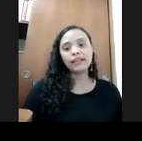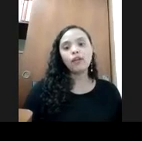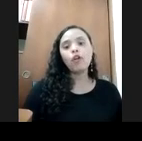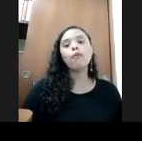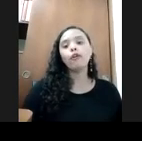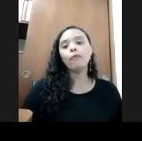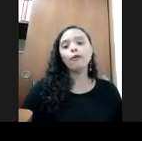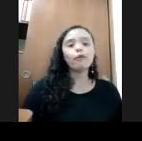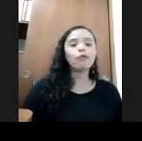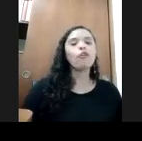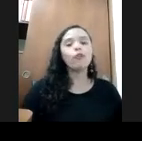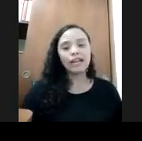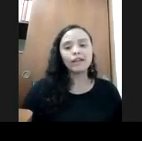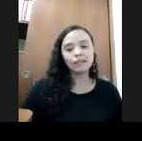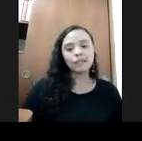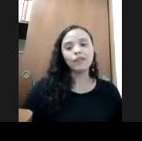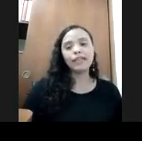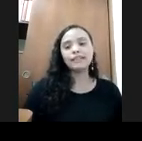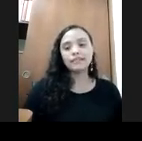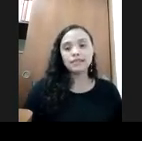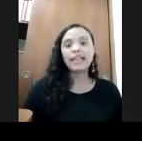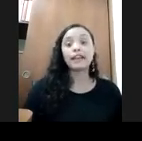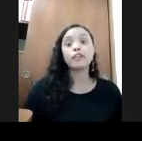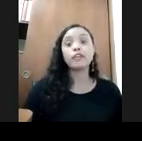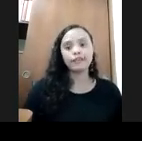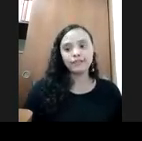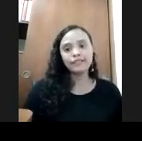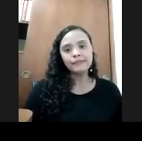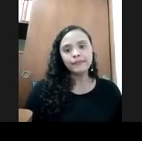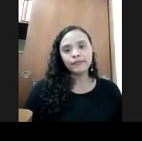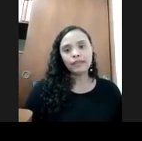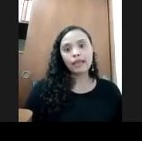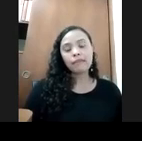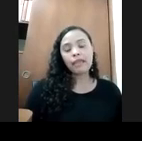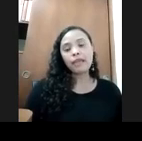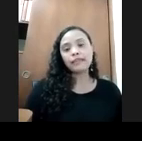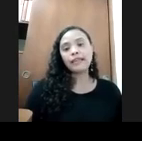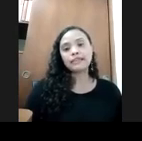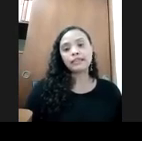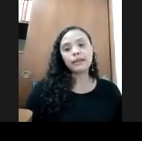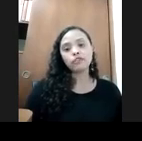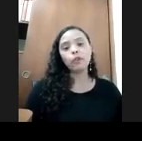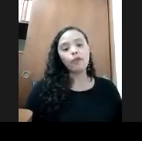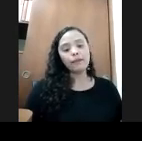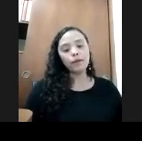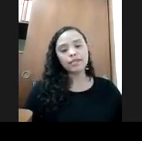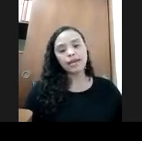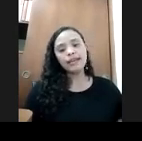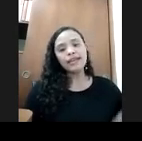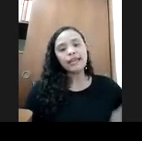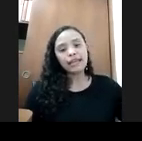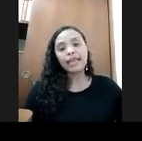hablar de cómo ocurre el levantamiento del índice en las regiones. Exacto. Es interesante para nosotros poder